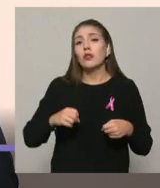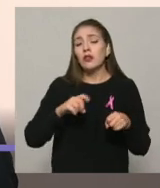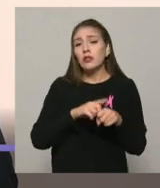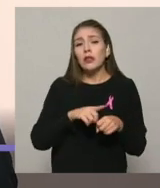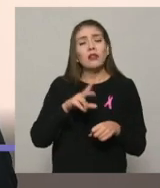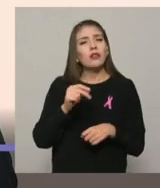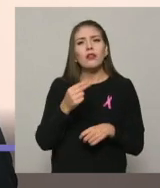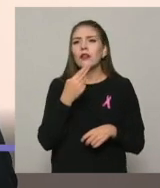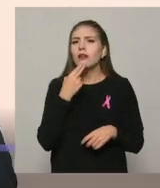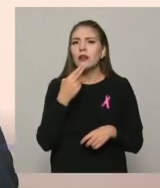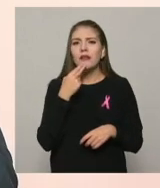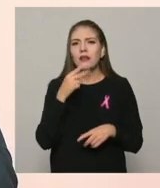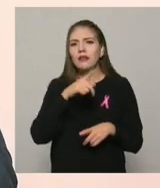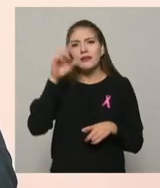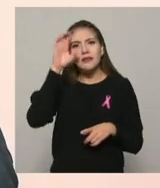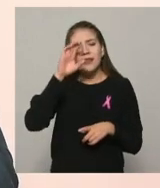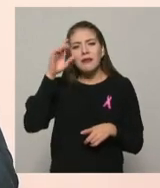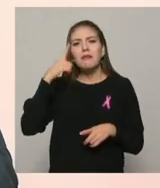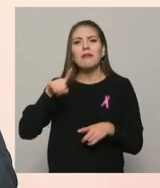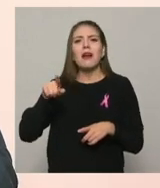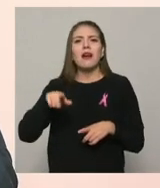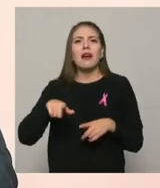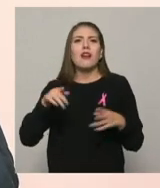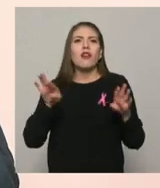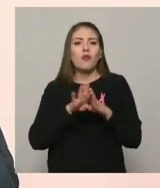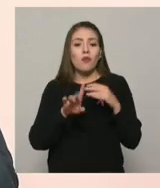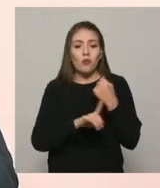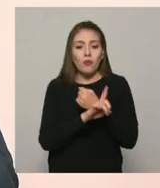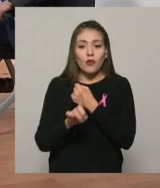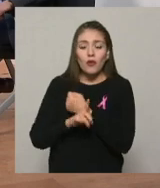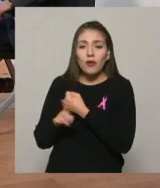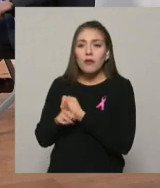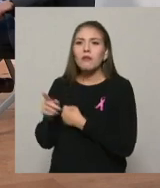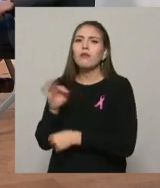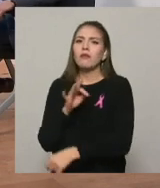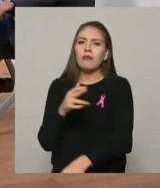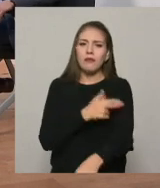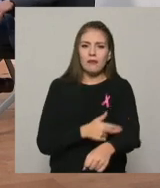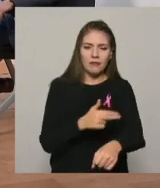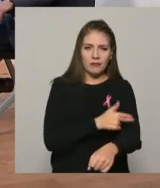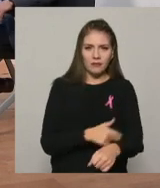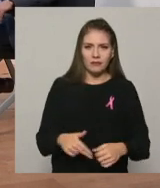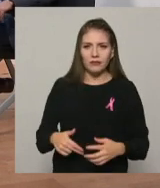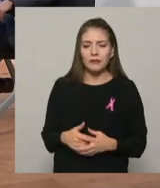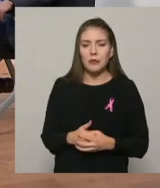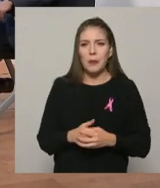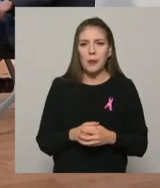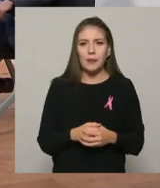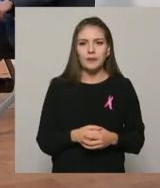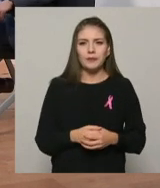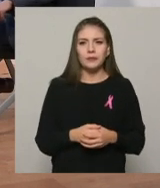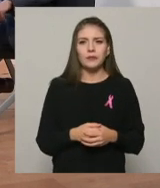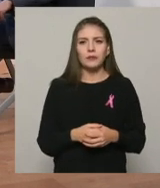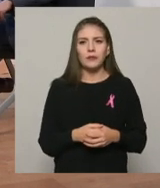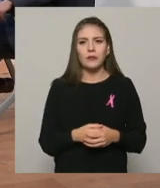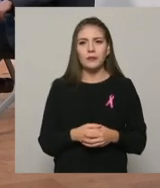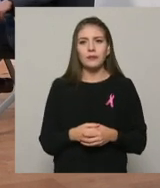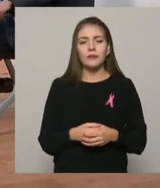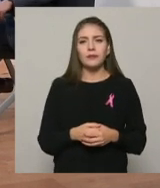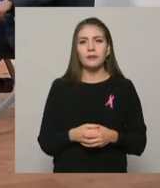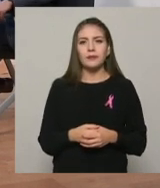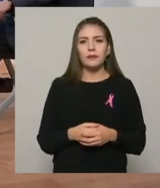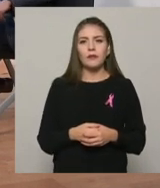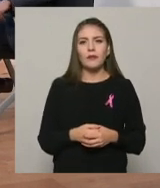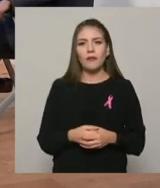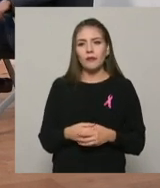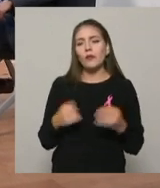a la ciencia para tratar de resolver algunos de sus principales problemas. Bueno, claro, pero además hay que comentar un hecho. La Ciudad de México